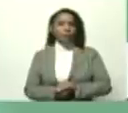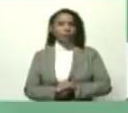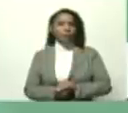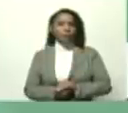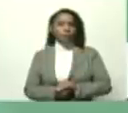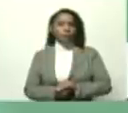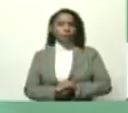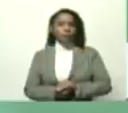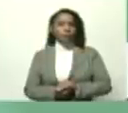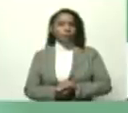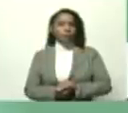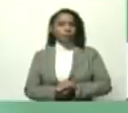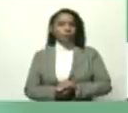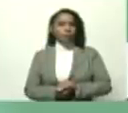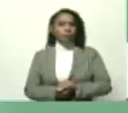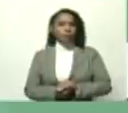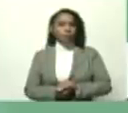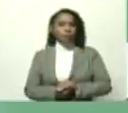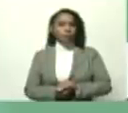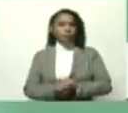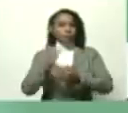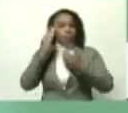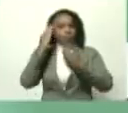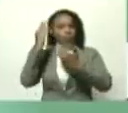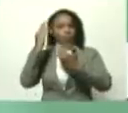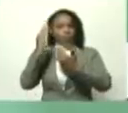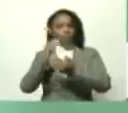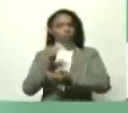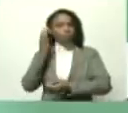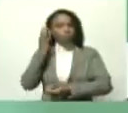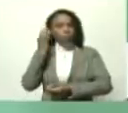Triago. ¿Cómo están?